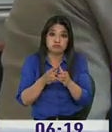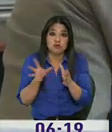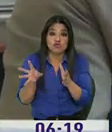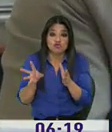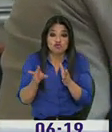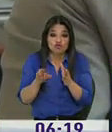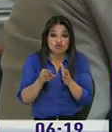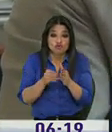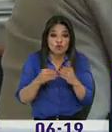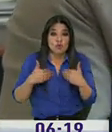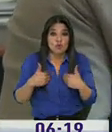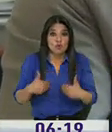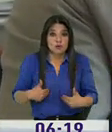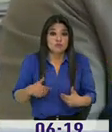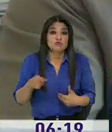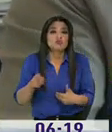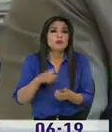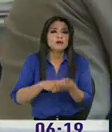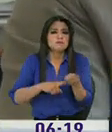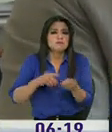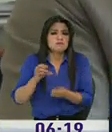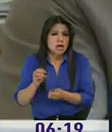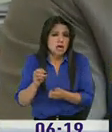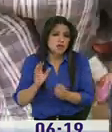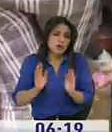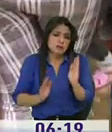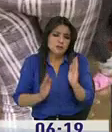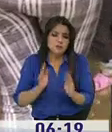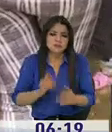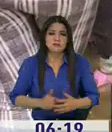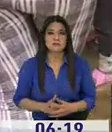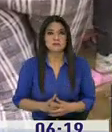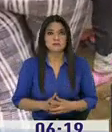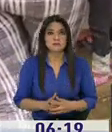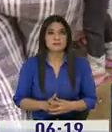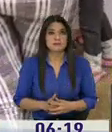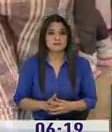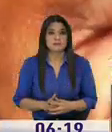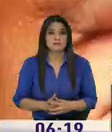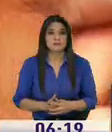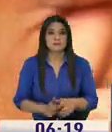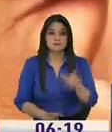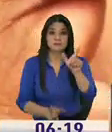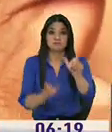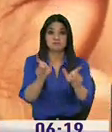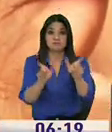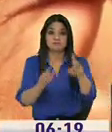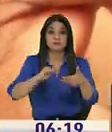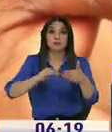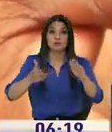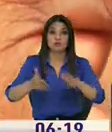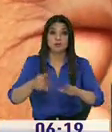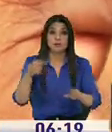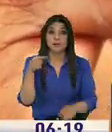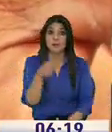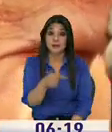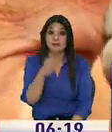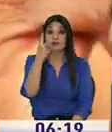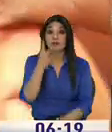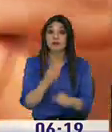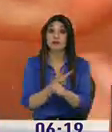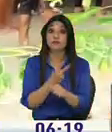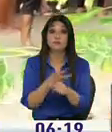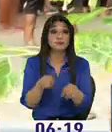el cuerpo del hermano más debe para los pobladores de la comuna cerezal este es el segundo hecho